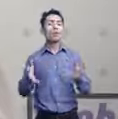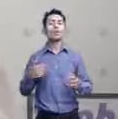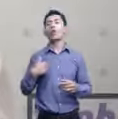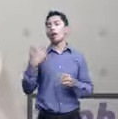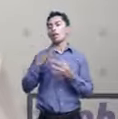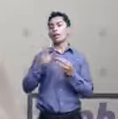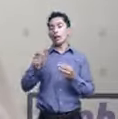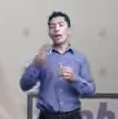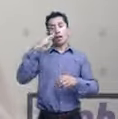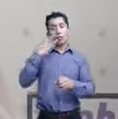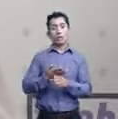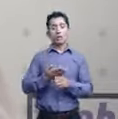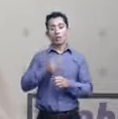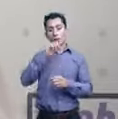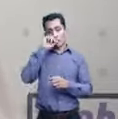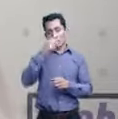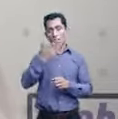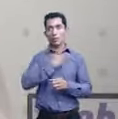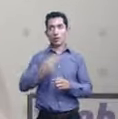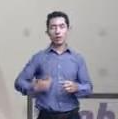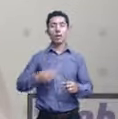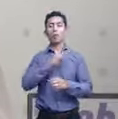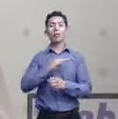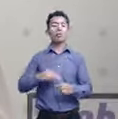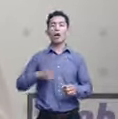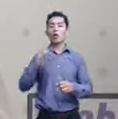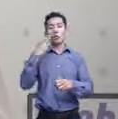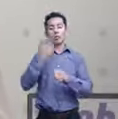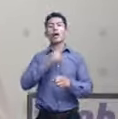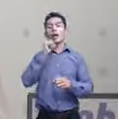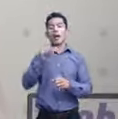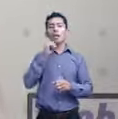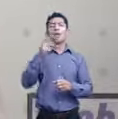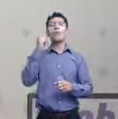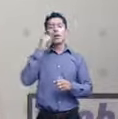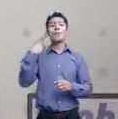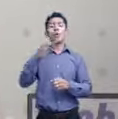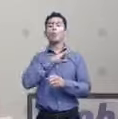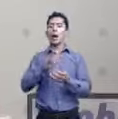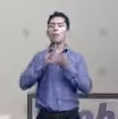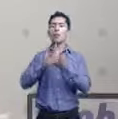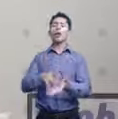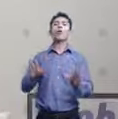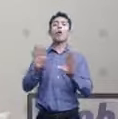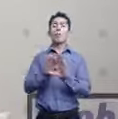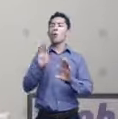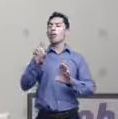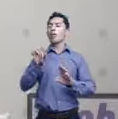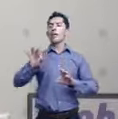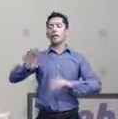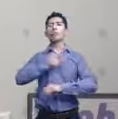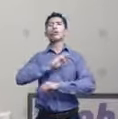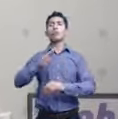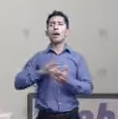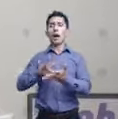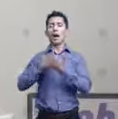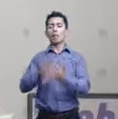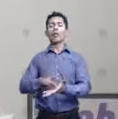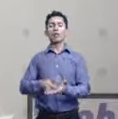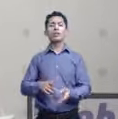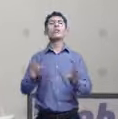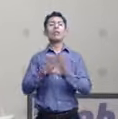decía, no es competencia del presidente municipal. Sin embargo, se puede coadyuvar a través del DIF municipal, a